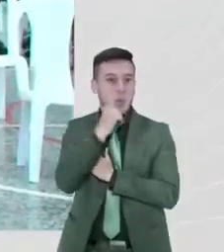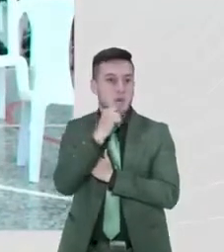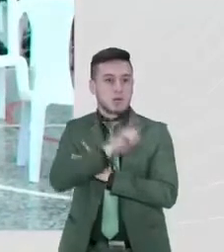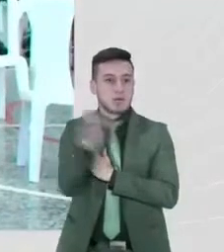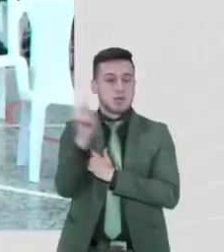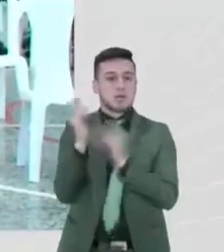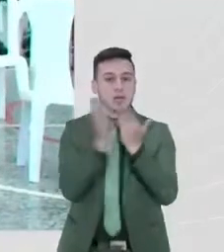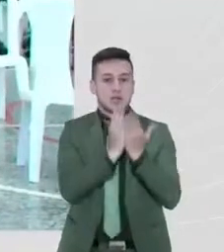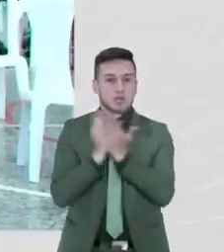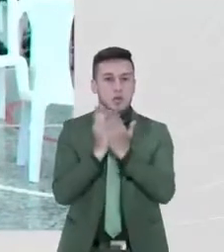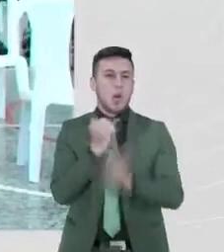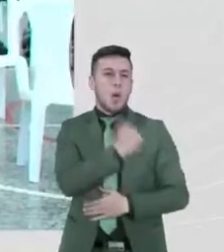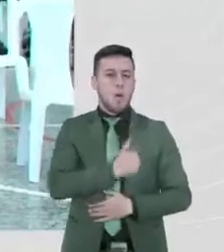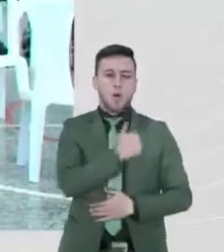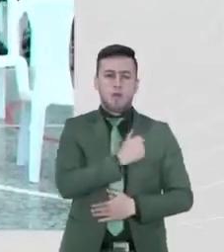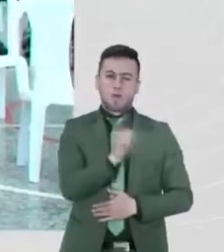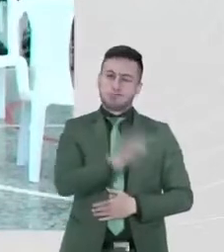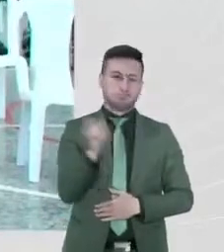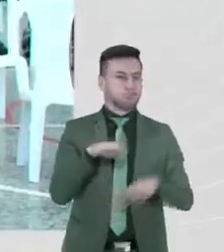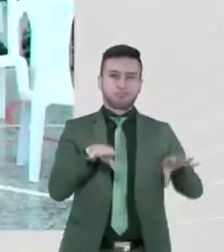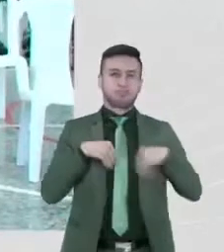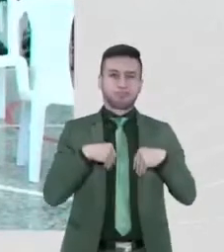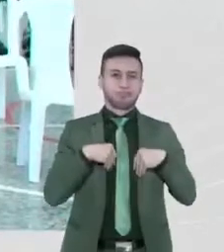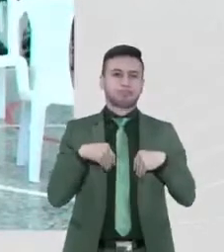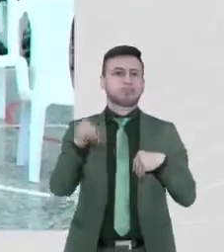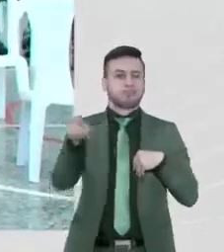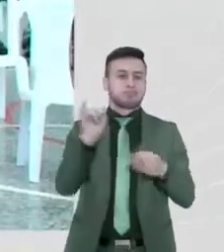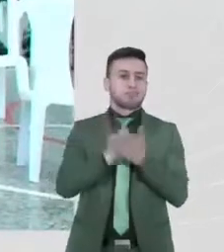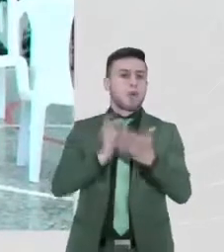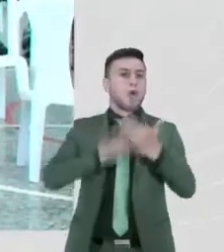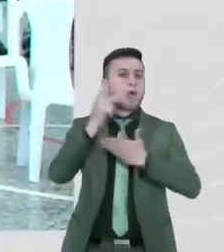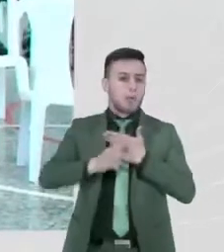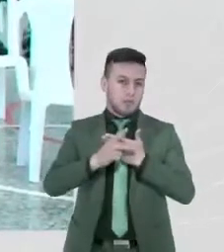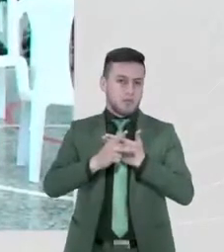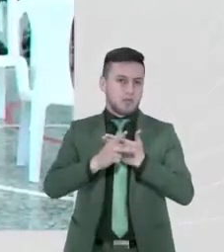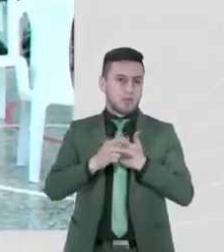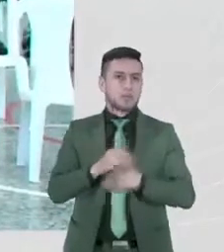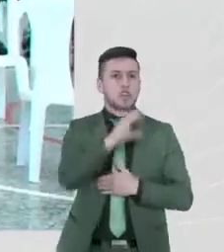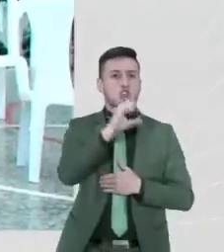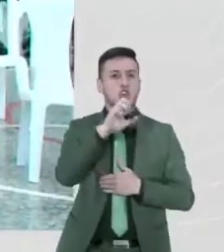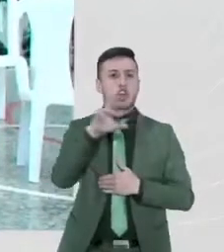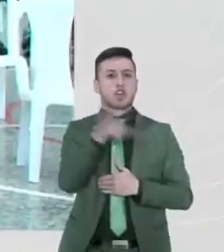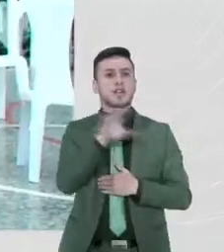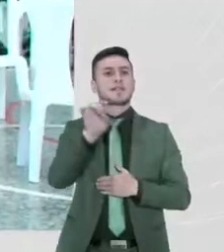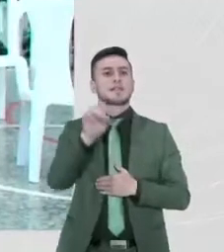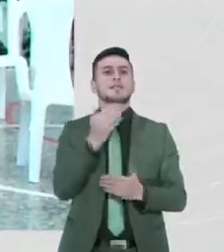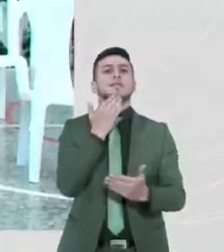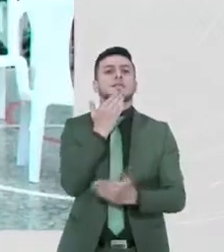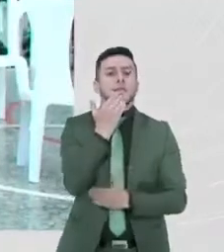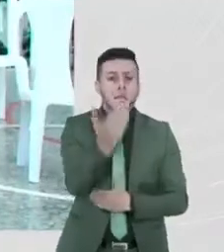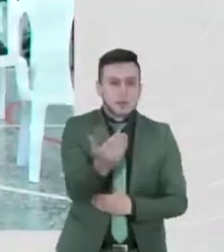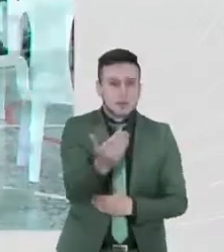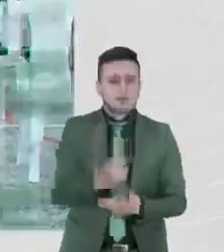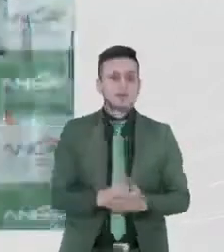el estudio, se le solicita no tener en cuenta este proyecto COR 15. Muchas gracias.